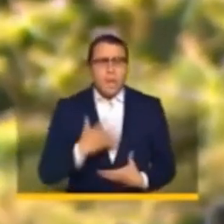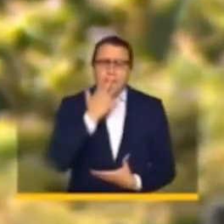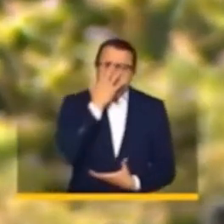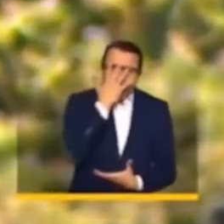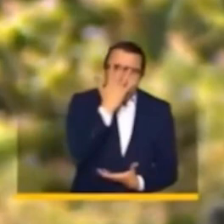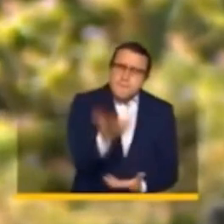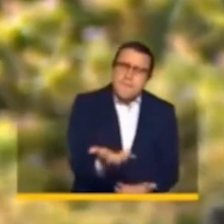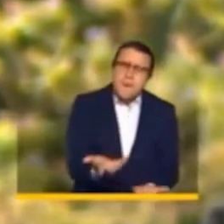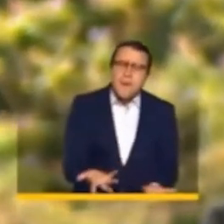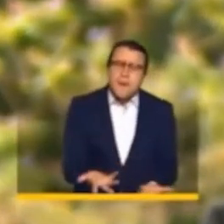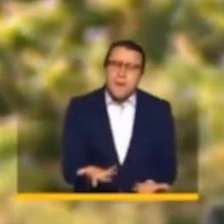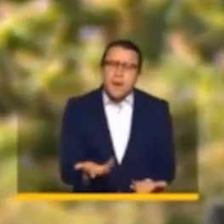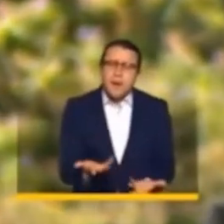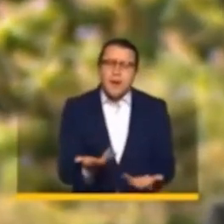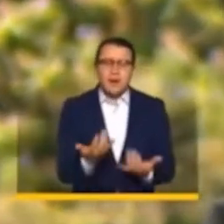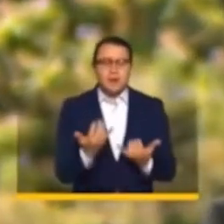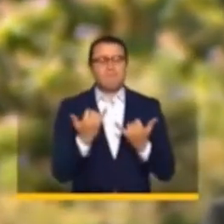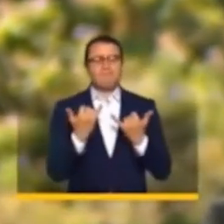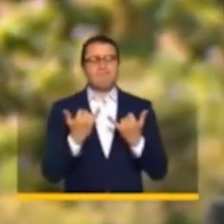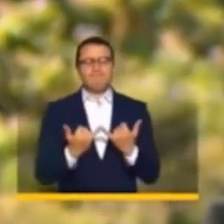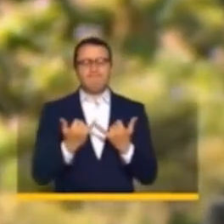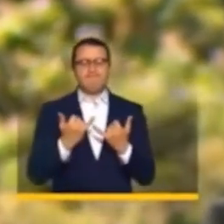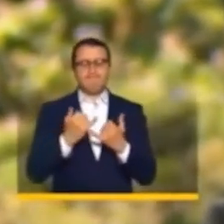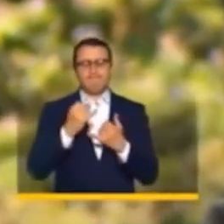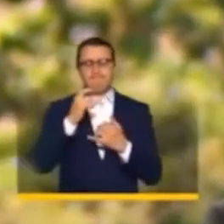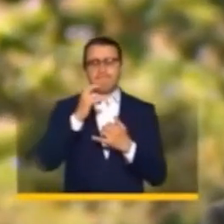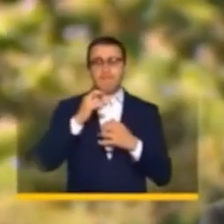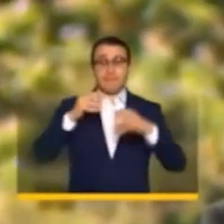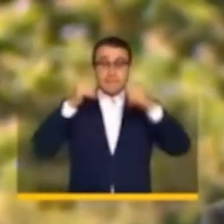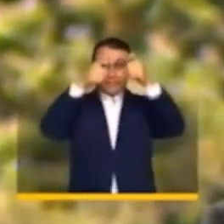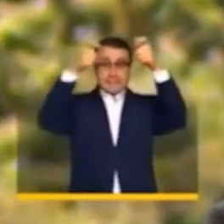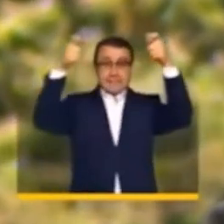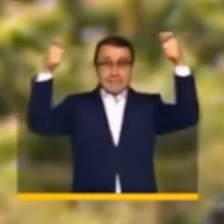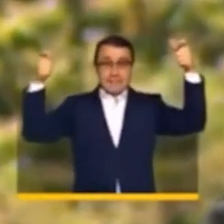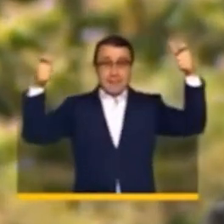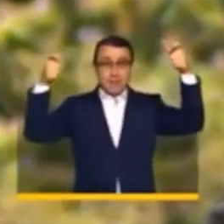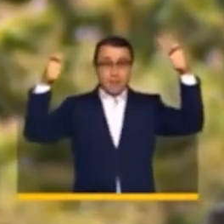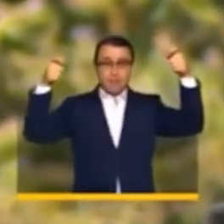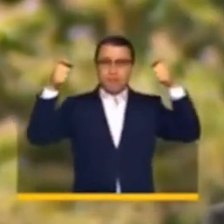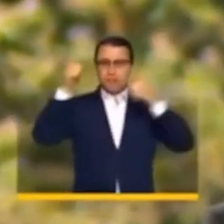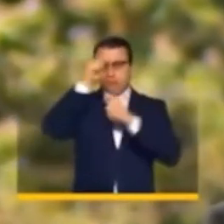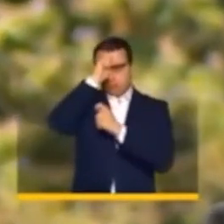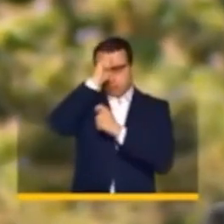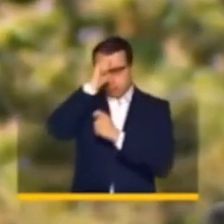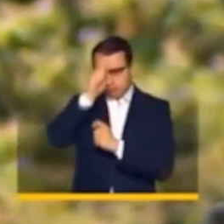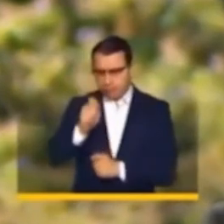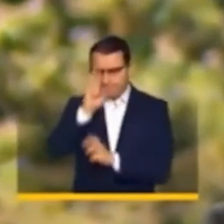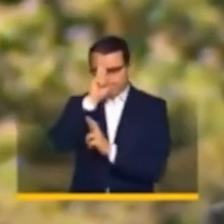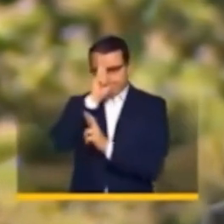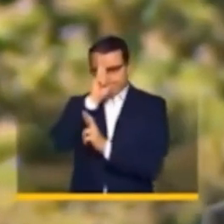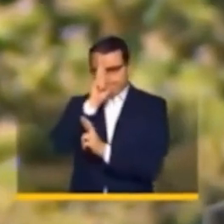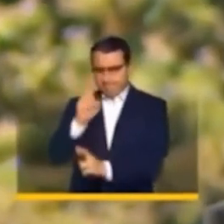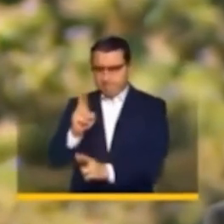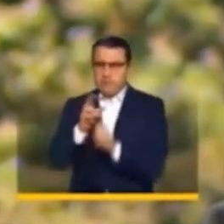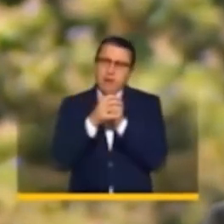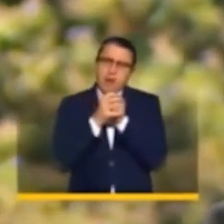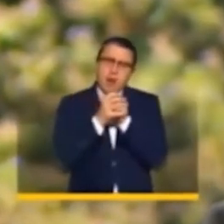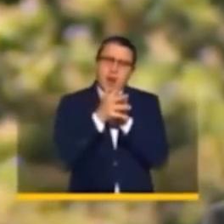un reconocimiento que hace un Estado en el sentido de